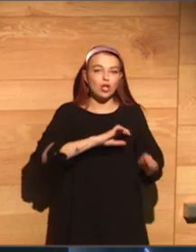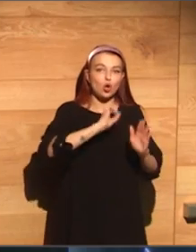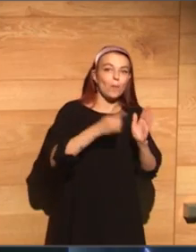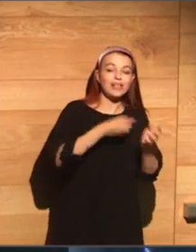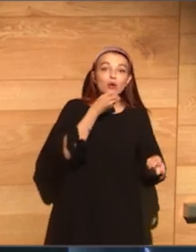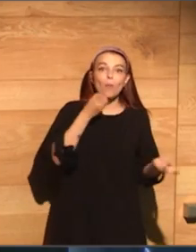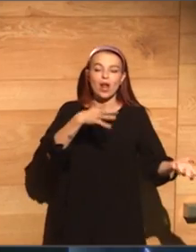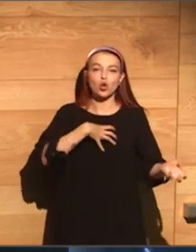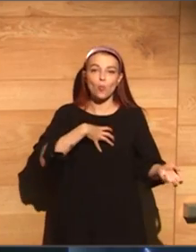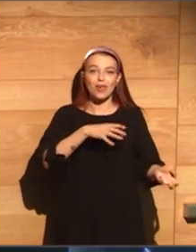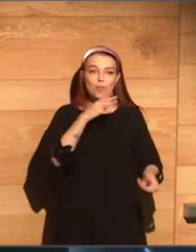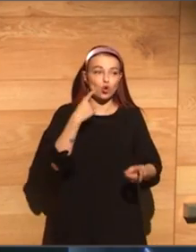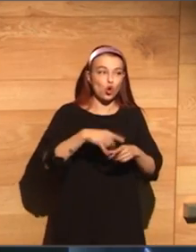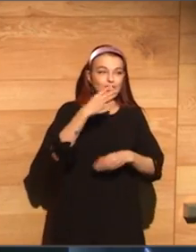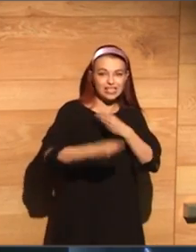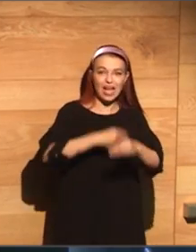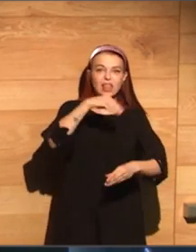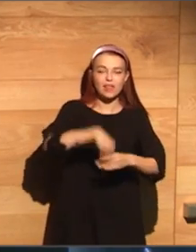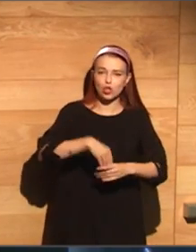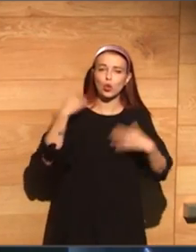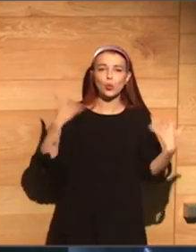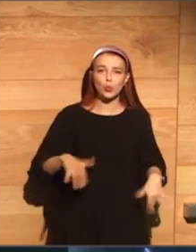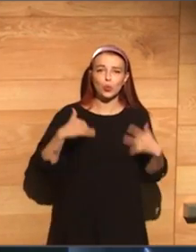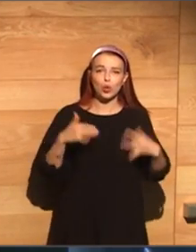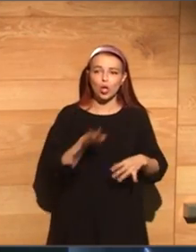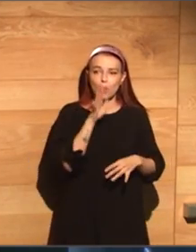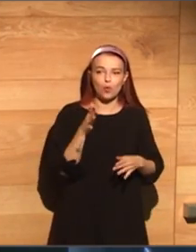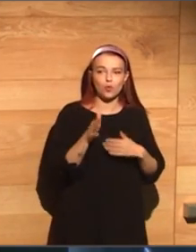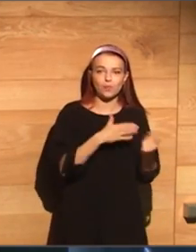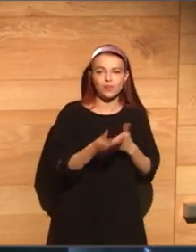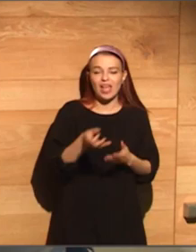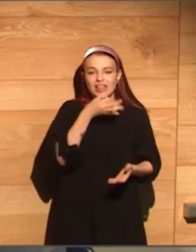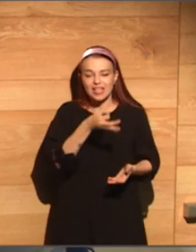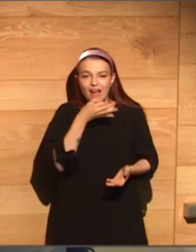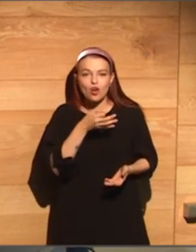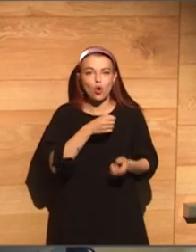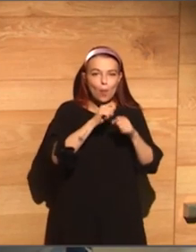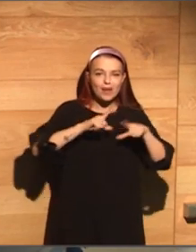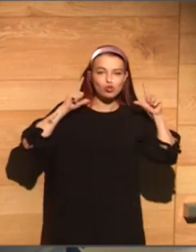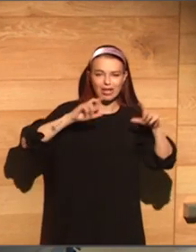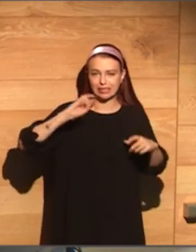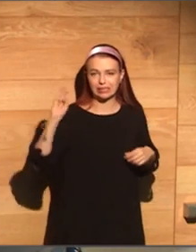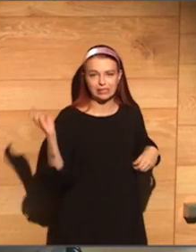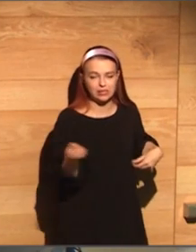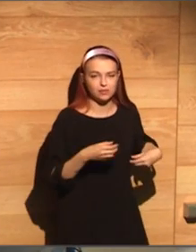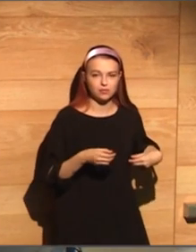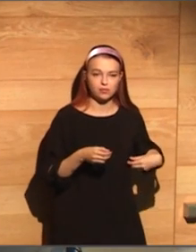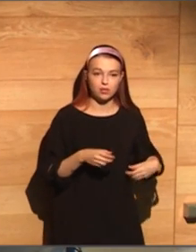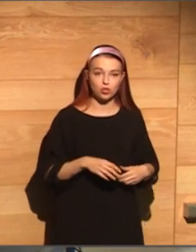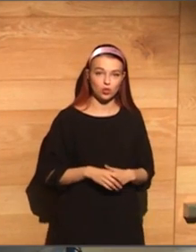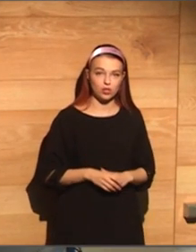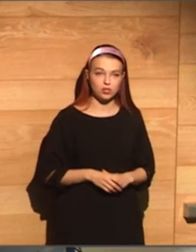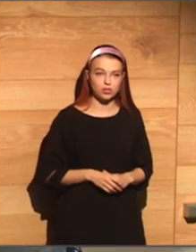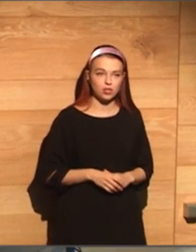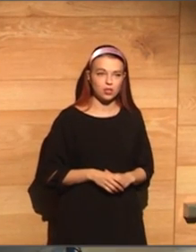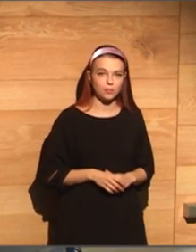de lo complejo que es lo que está haciendo, porque te está arrastrando pues el diálogo, los personajes. Es muy sorprendente eso, Arturo, ¿verdad? Es muy sorprendente que una puesta a escena tan,